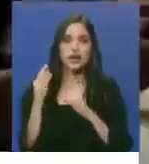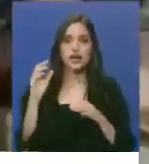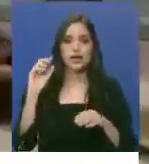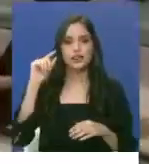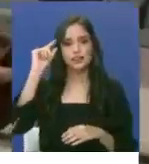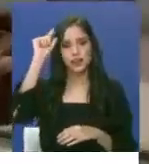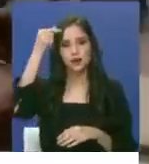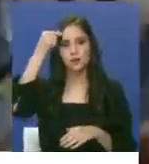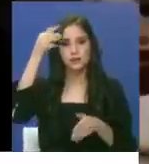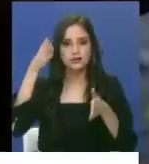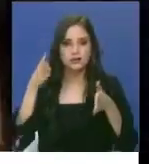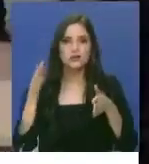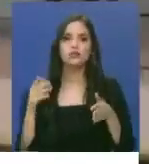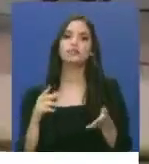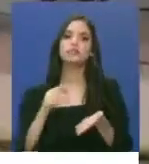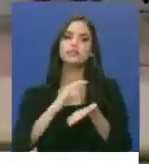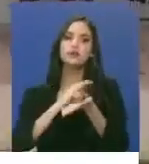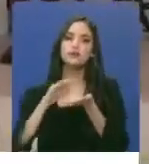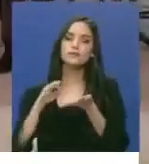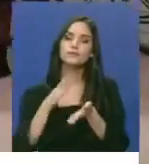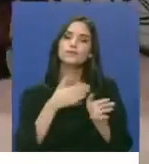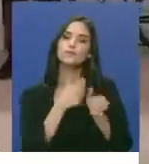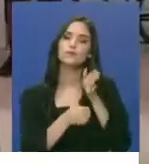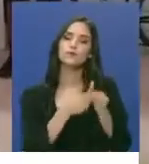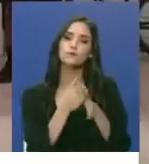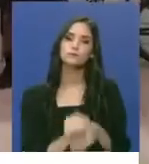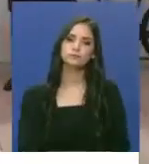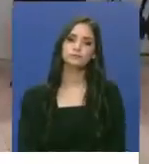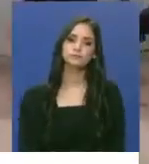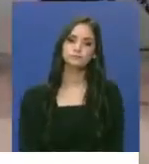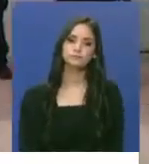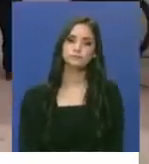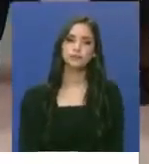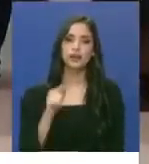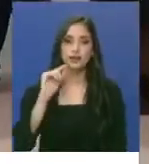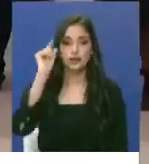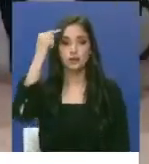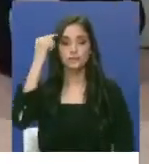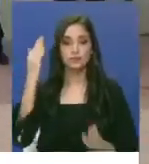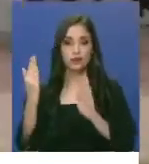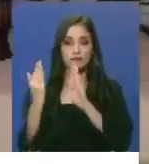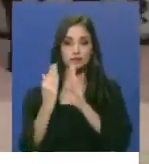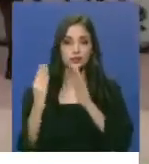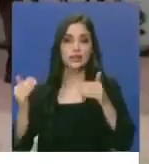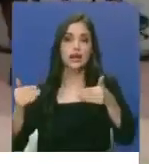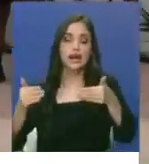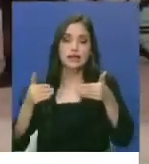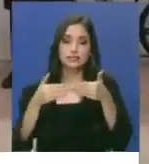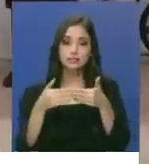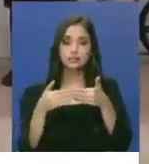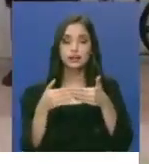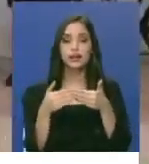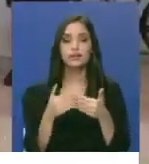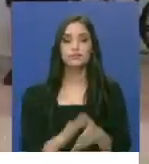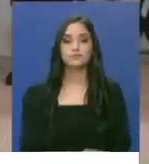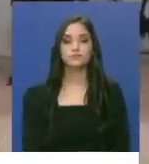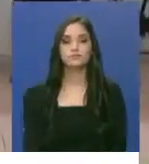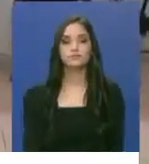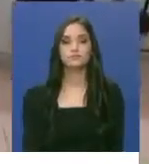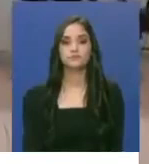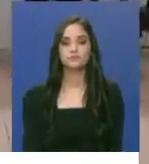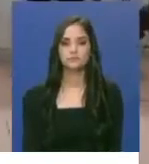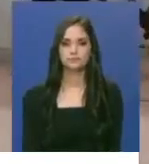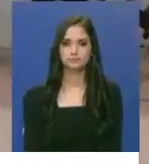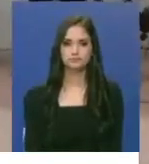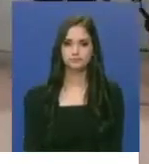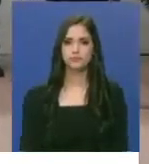la Policía Nacional, donde ellos están protegiendo, han cerrado la gobernación de la provincia para evitar que la situación se torne un poco más difícil